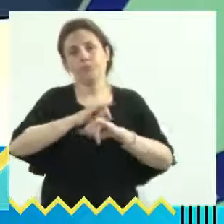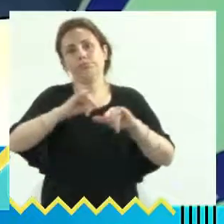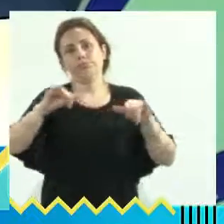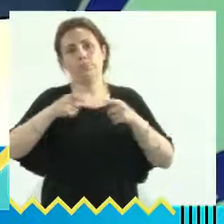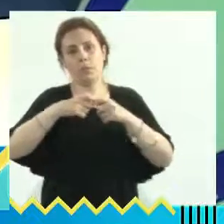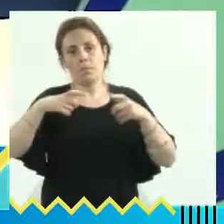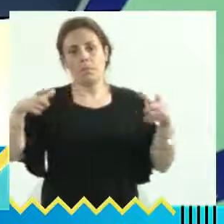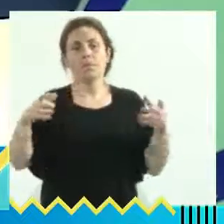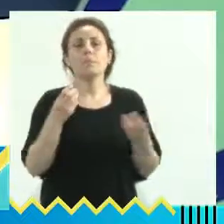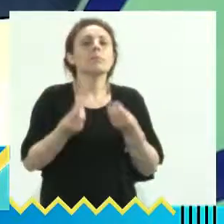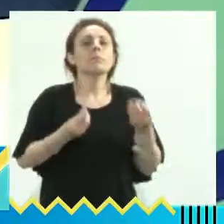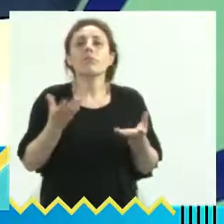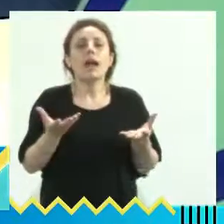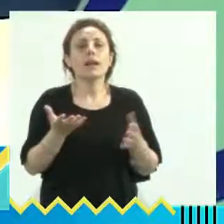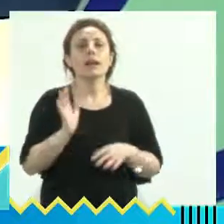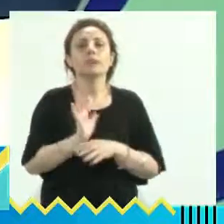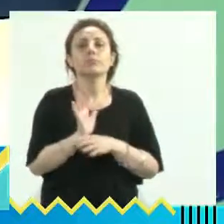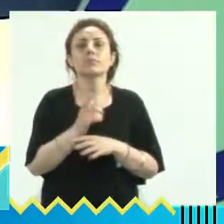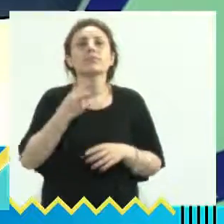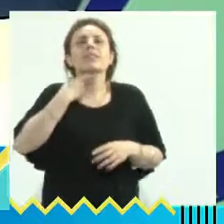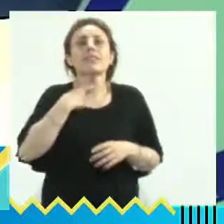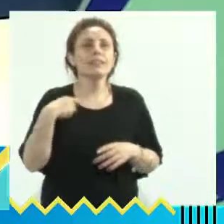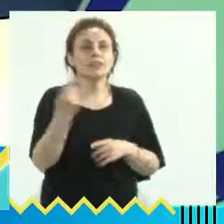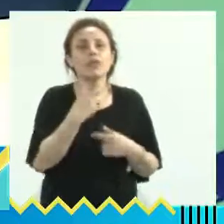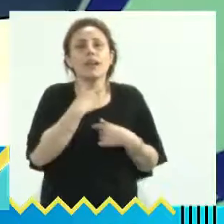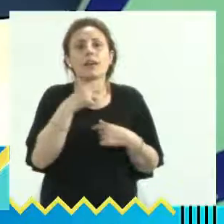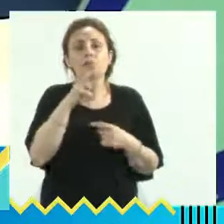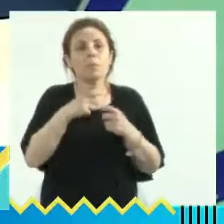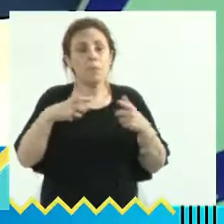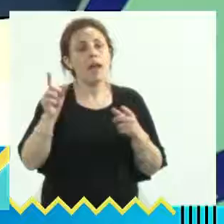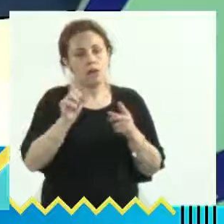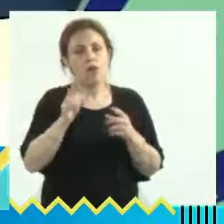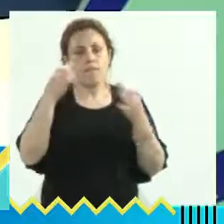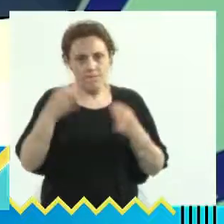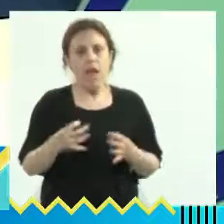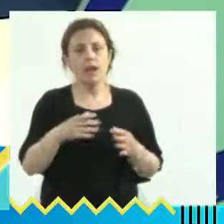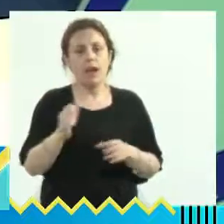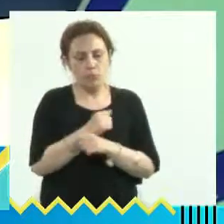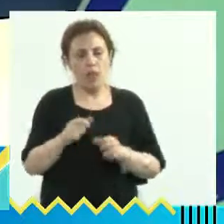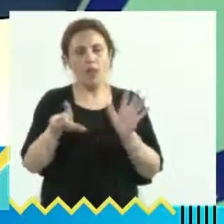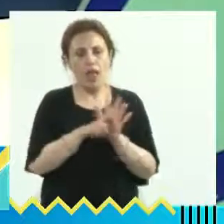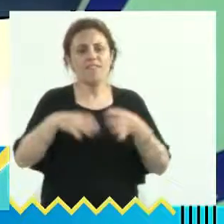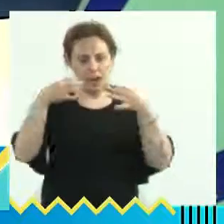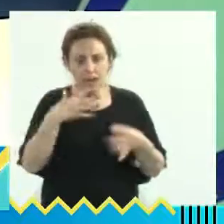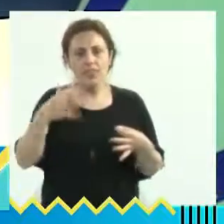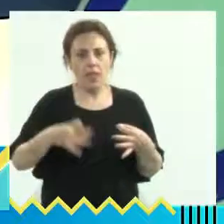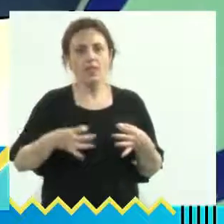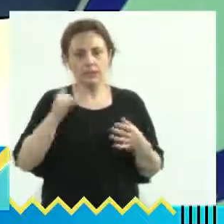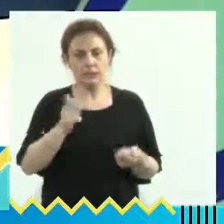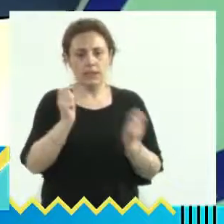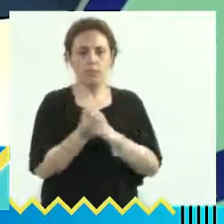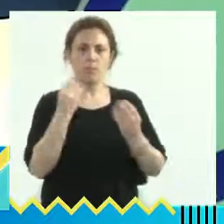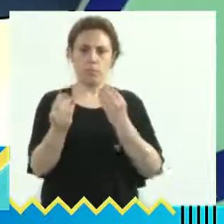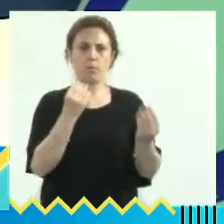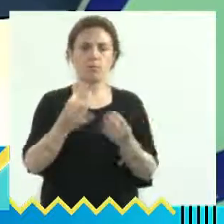del deseo a la efectividad. Digo, eso es lo más importante. Lo que estamos logrando ahora es que sean efectivas